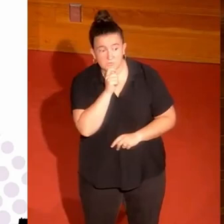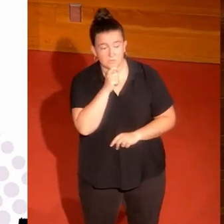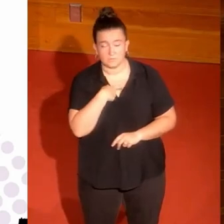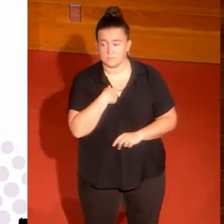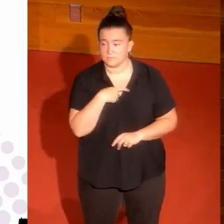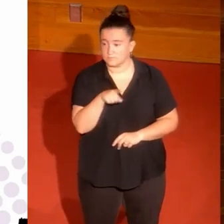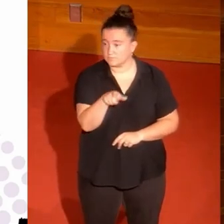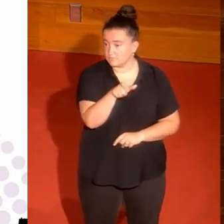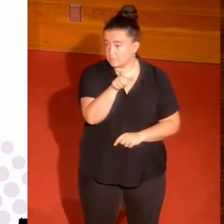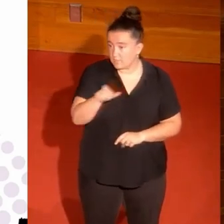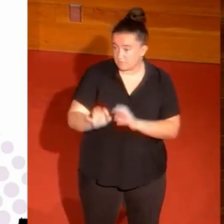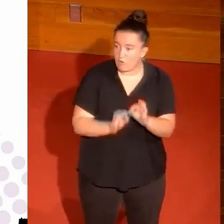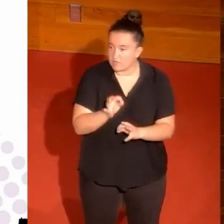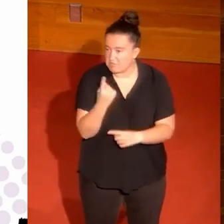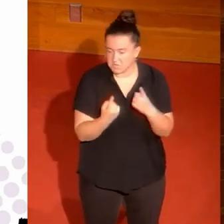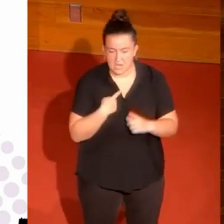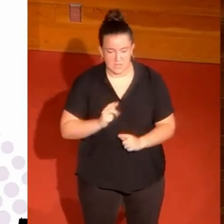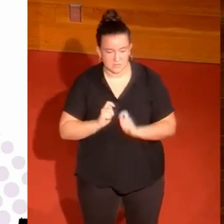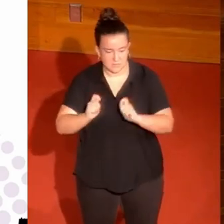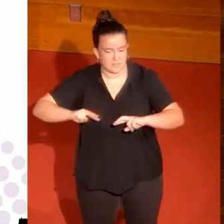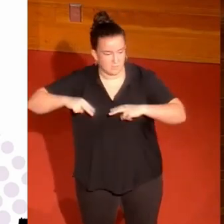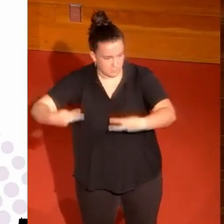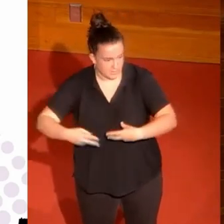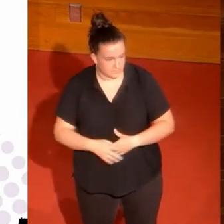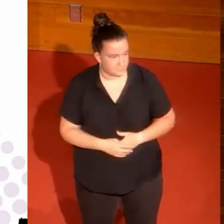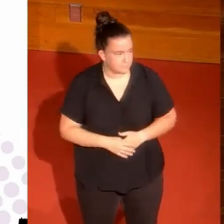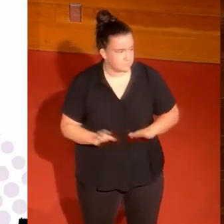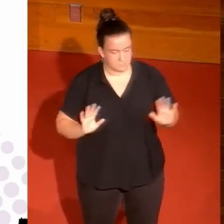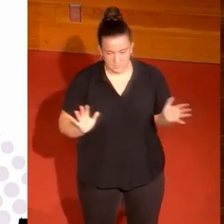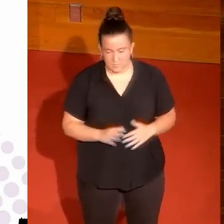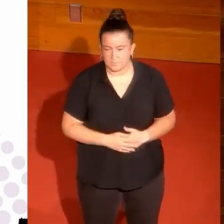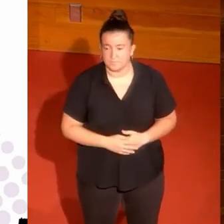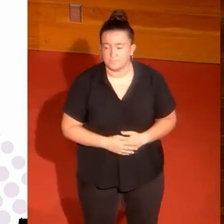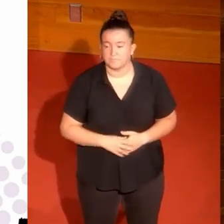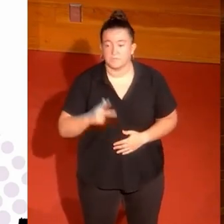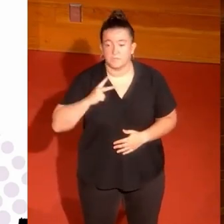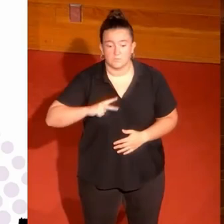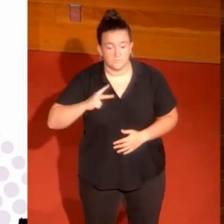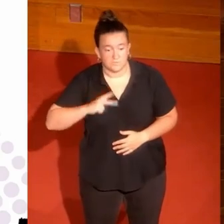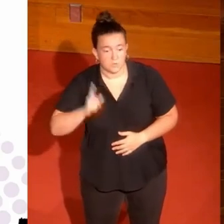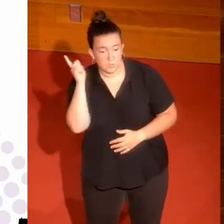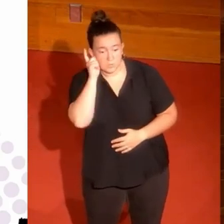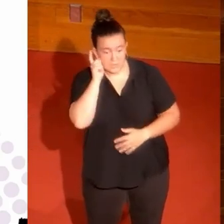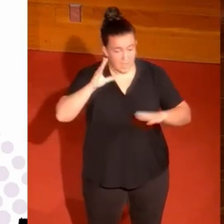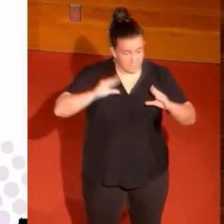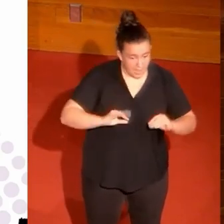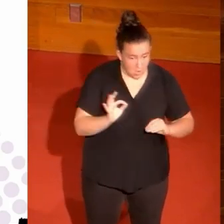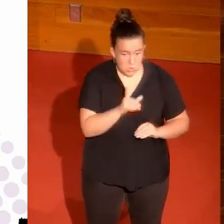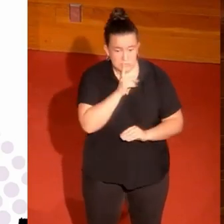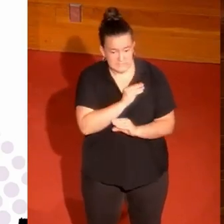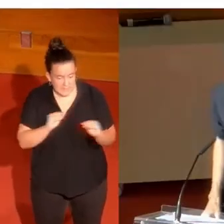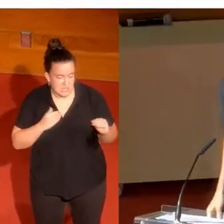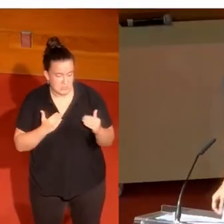personas del personal de sala y ya está nada más por favor Apagar o silenciar los teléfonos móviles Muchas